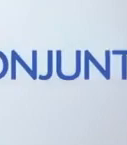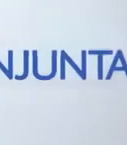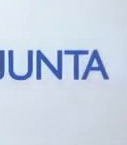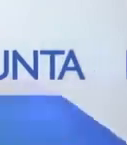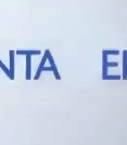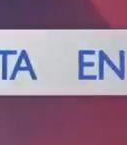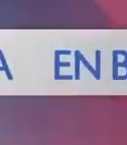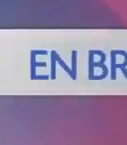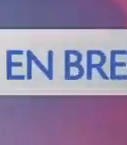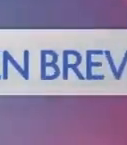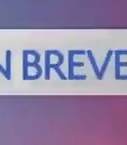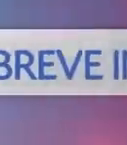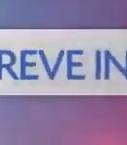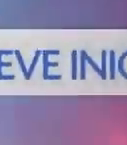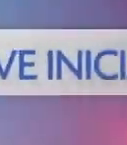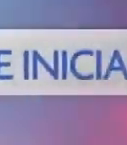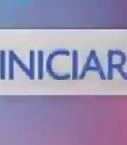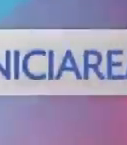e